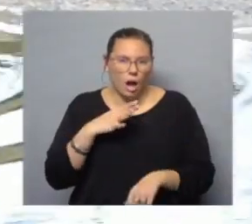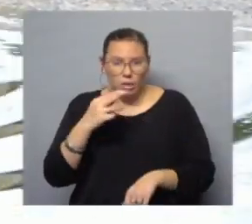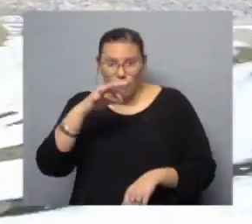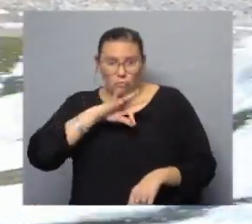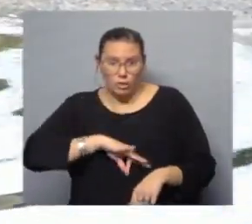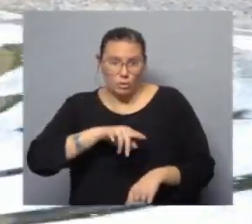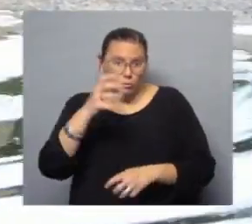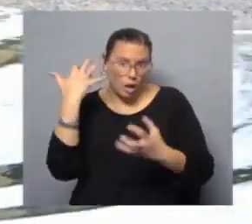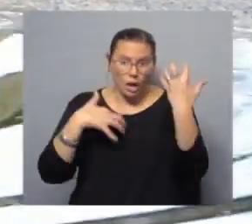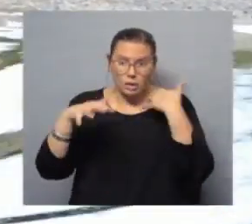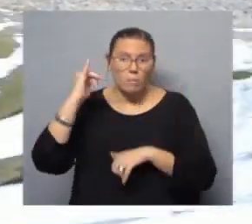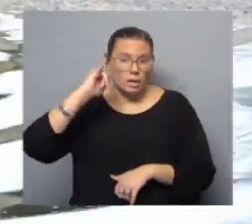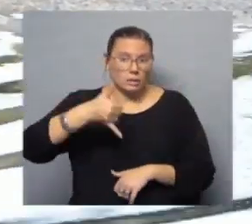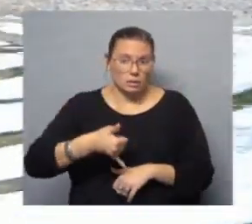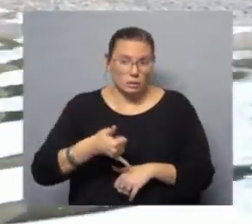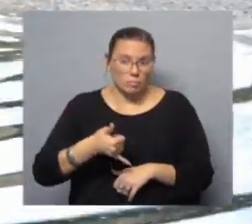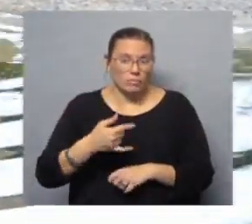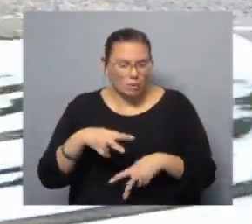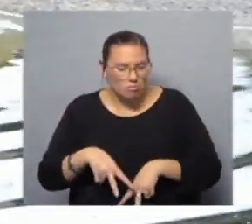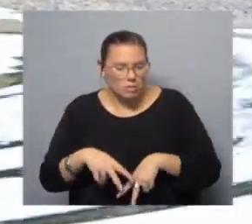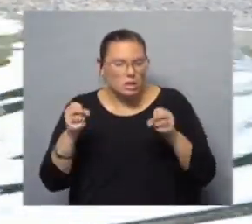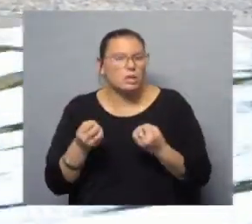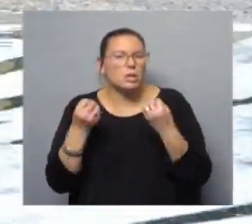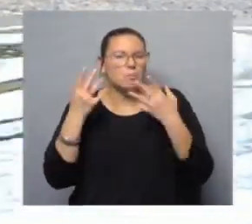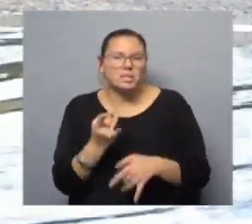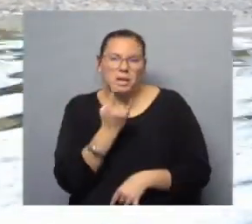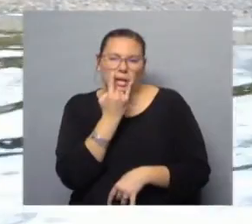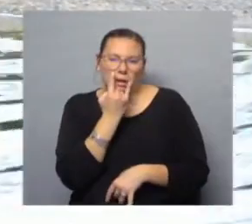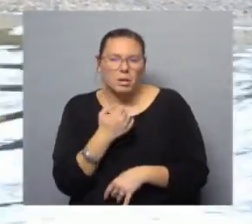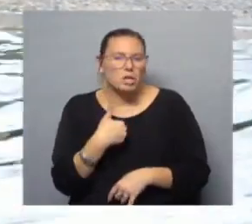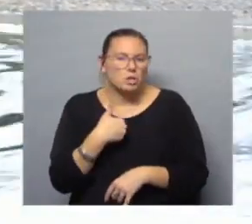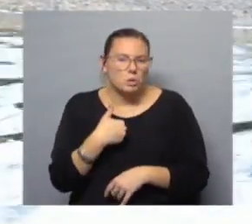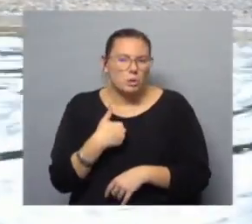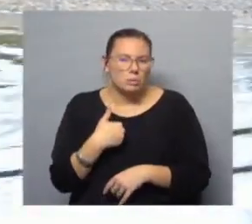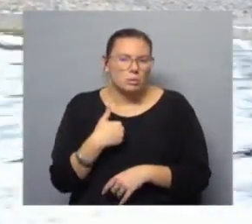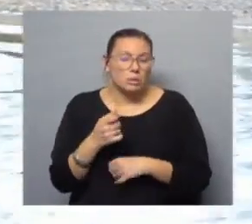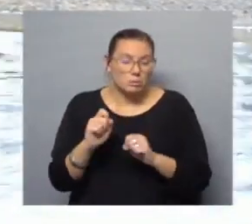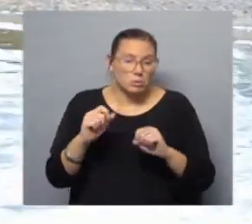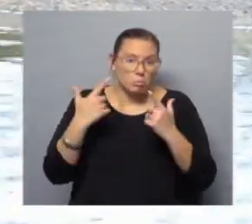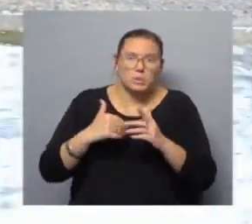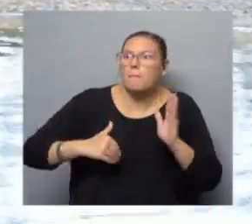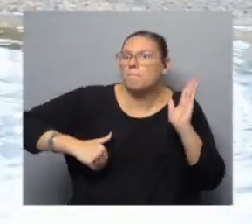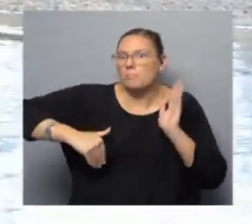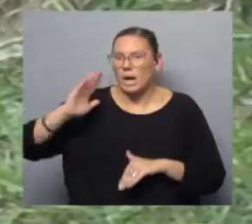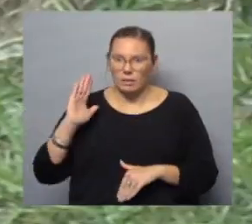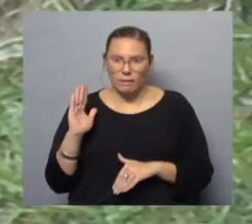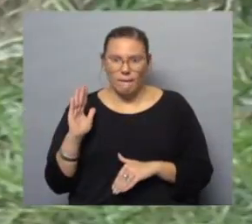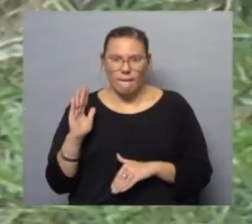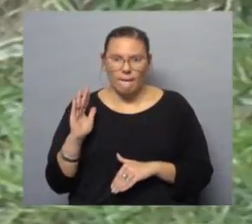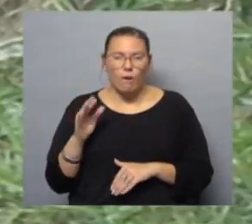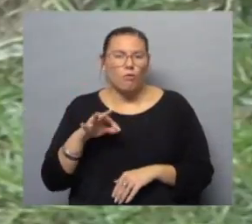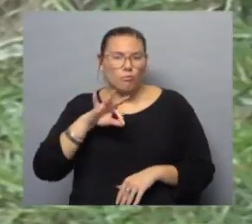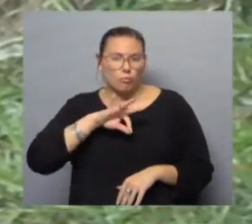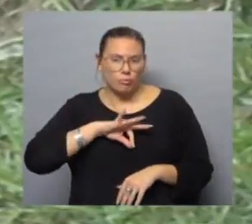virus en esas poblaciones. Quisimos investigar qué pasa con el jabalí, qué rol cumple, y bueno, la sorpresa fue mayor aún. Un virus